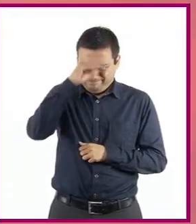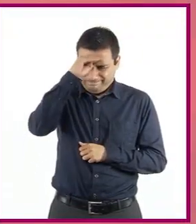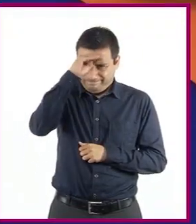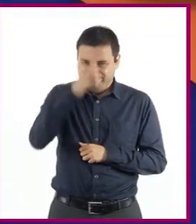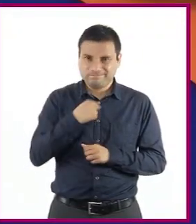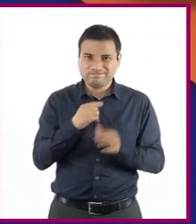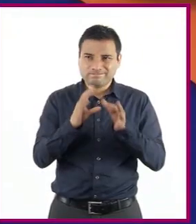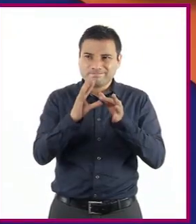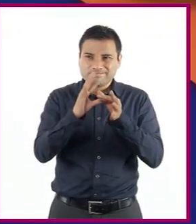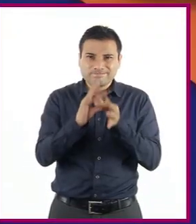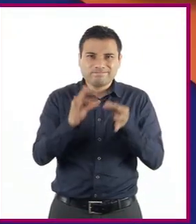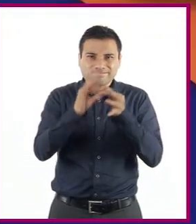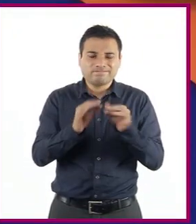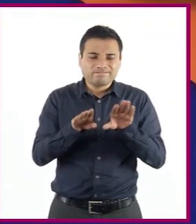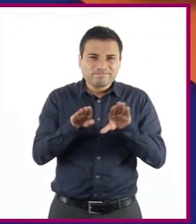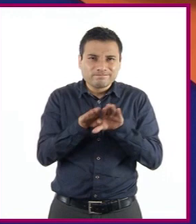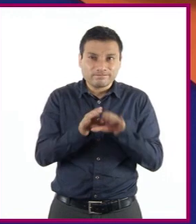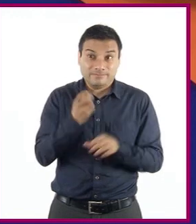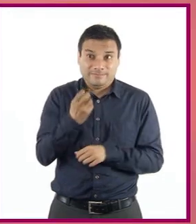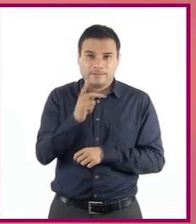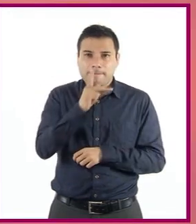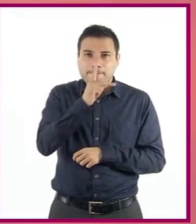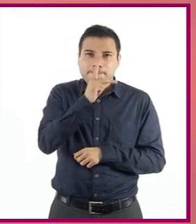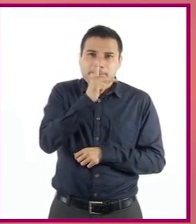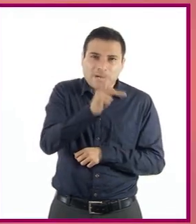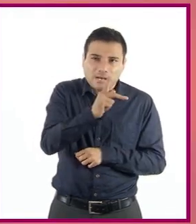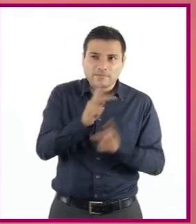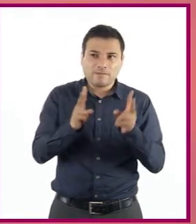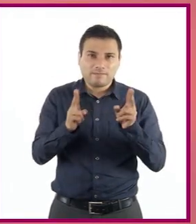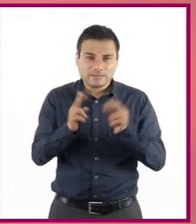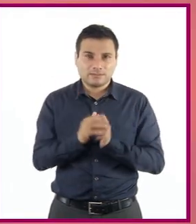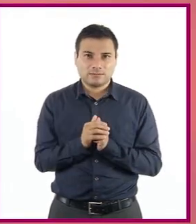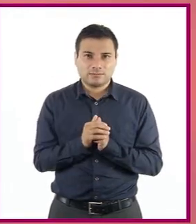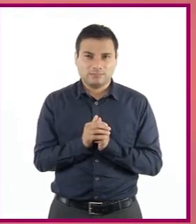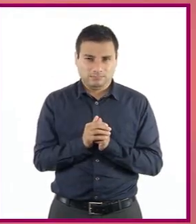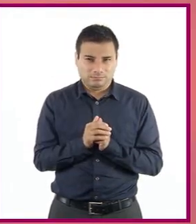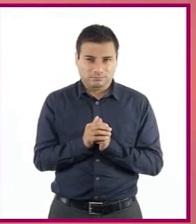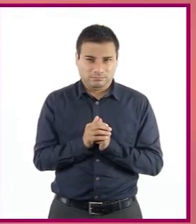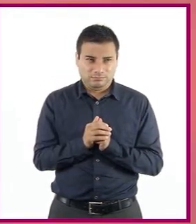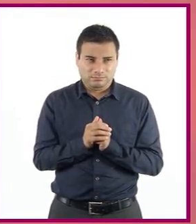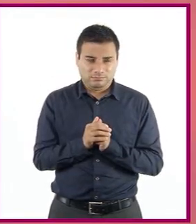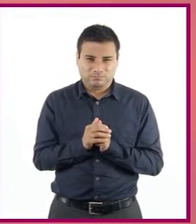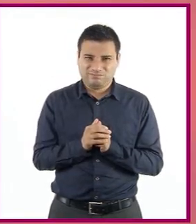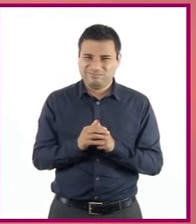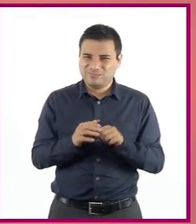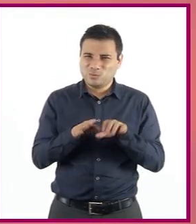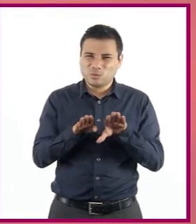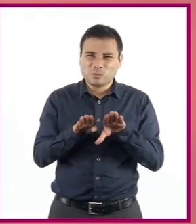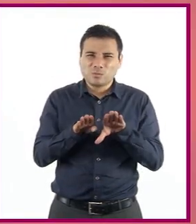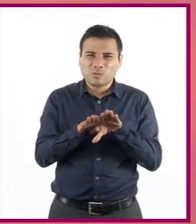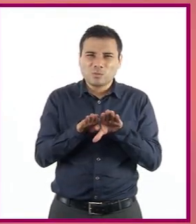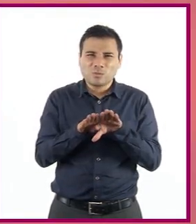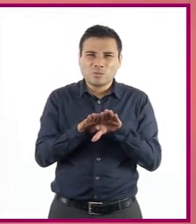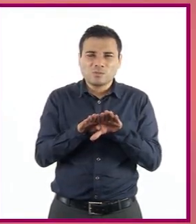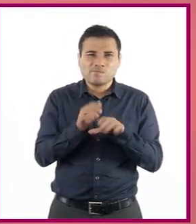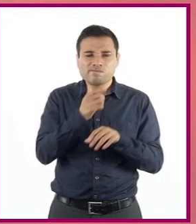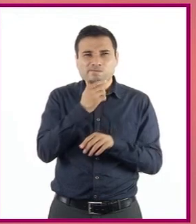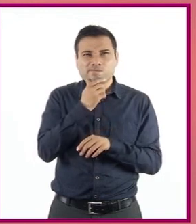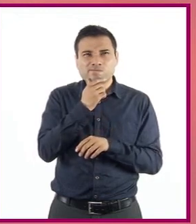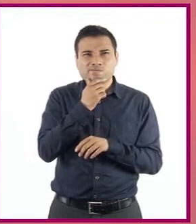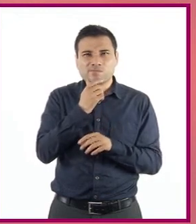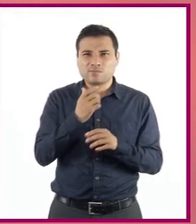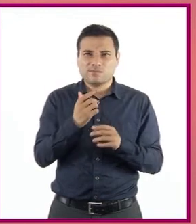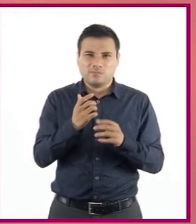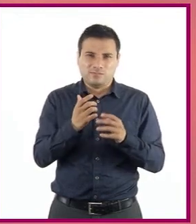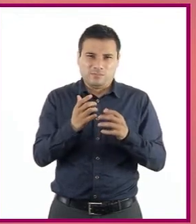pensando, pero creo que estas palabras o frases no trabajan dentro del texto, sino que tienen que ver con todo